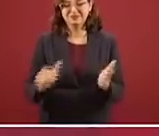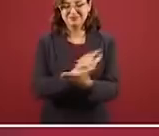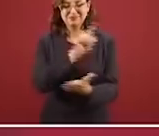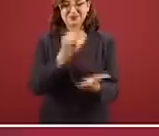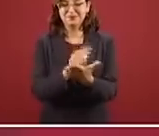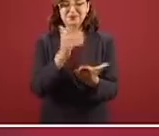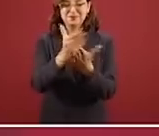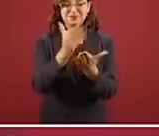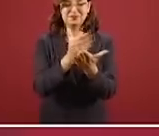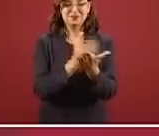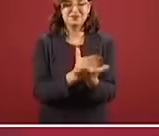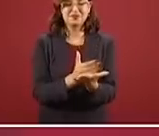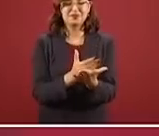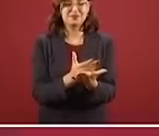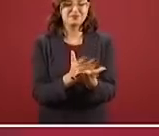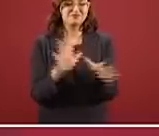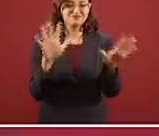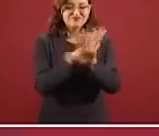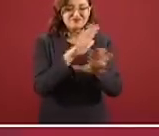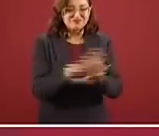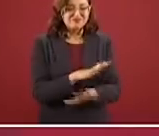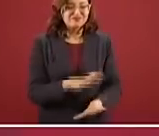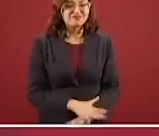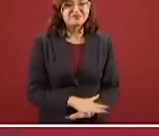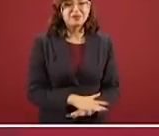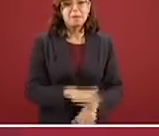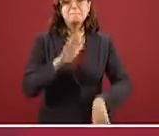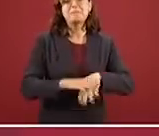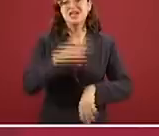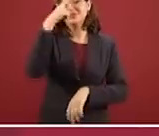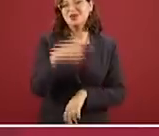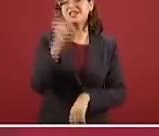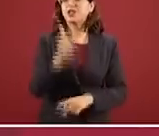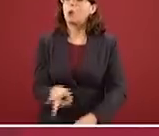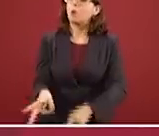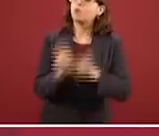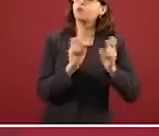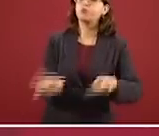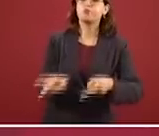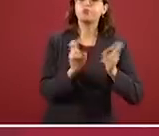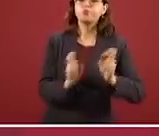jurídico para facilitar el saqueo.